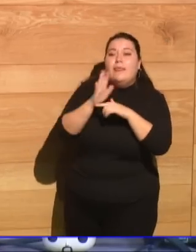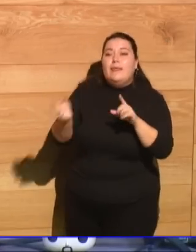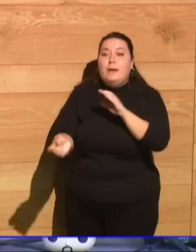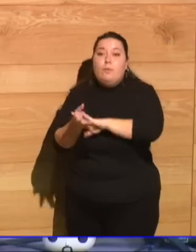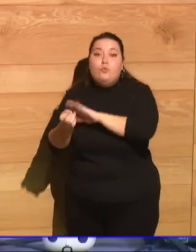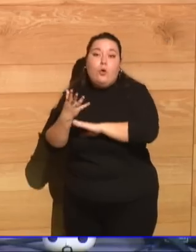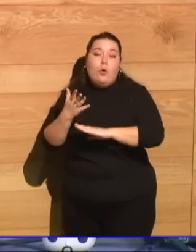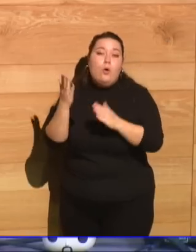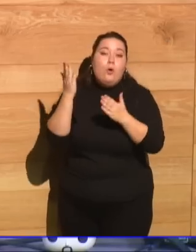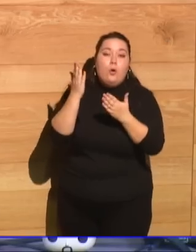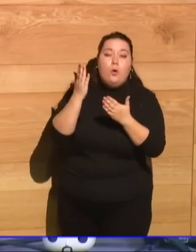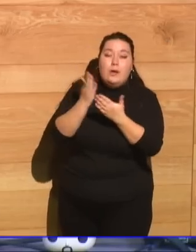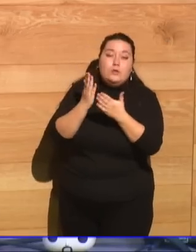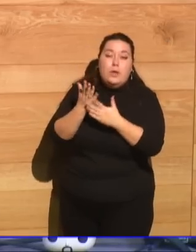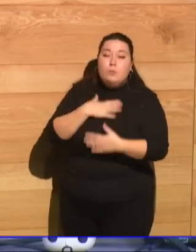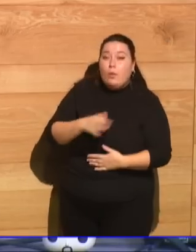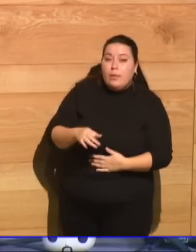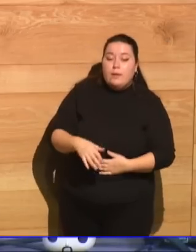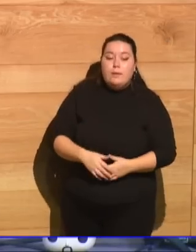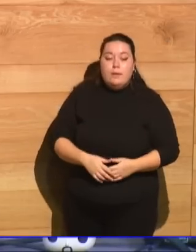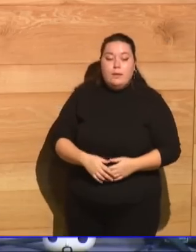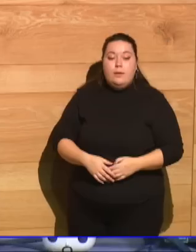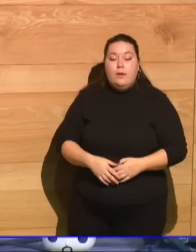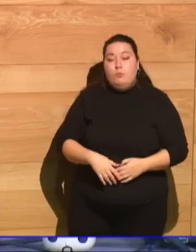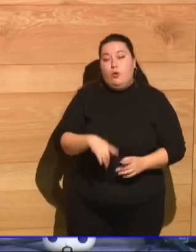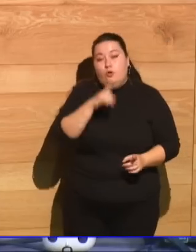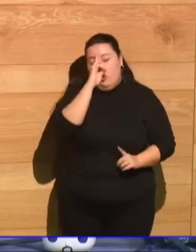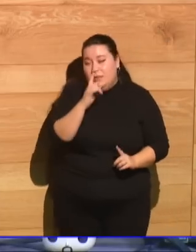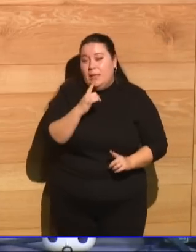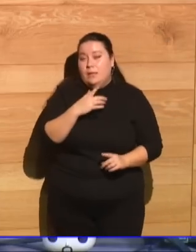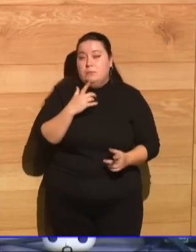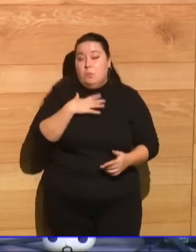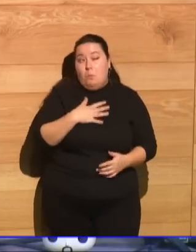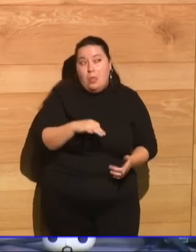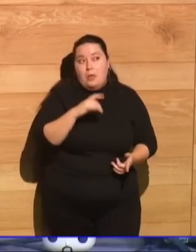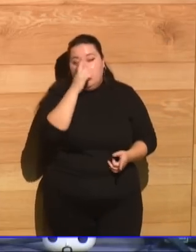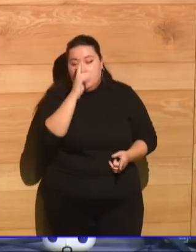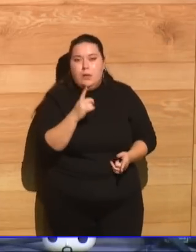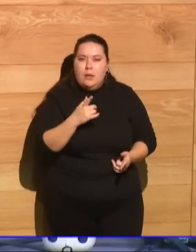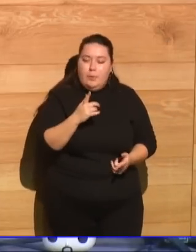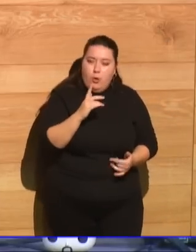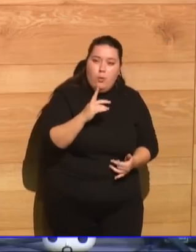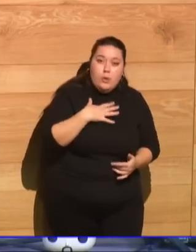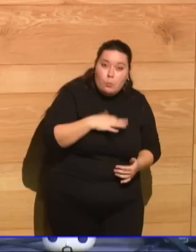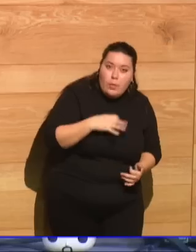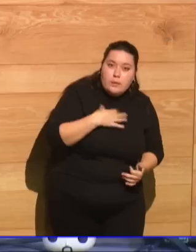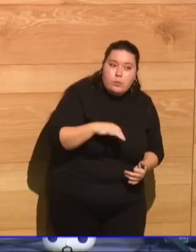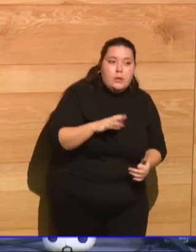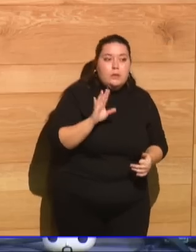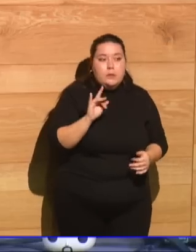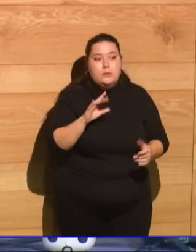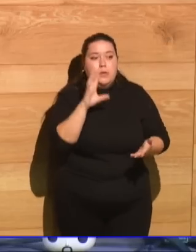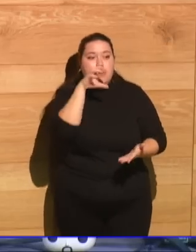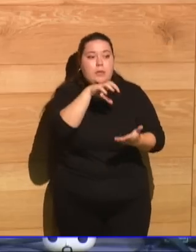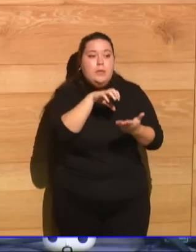de estudiar, una manera de...? Sí, sí que hay, bueno, no sé si se puede, pero se O intenta. sea, pero existe esa posibilidad de que... Sí, de sí, que- sí. En las escuelas de cine hay una